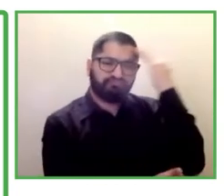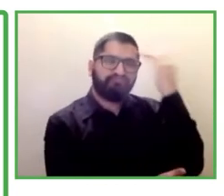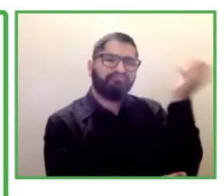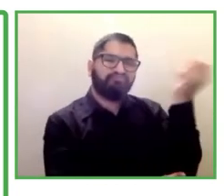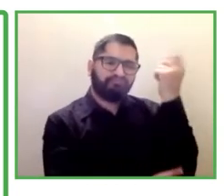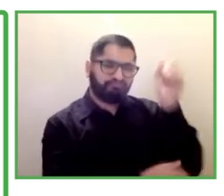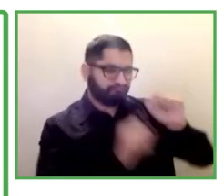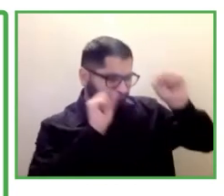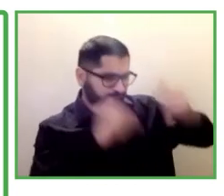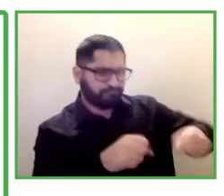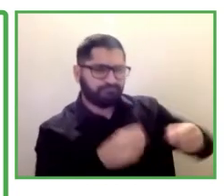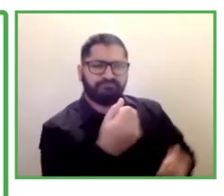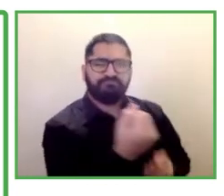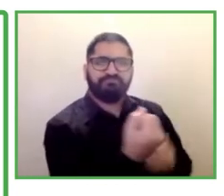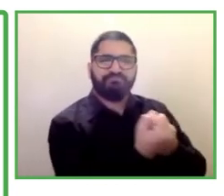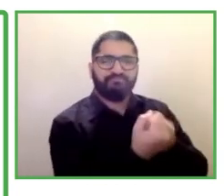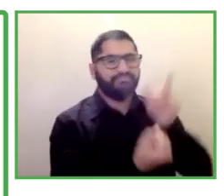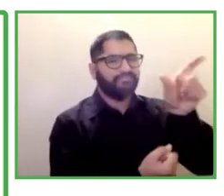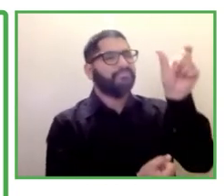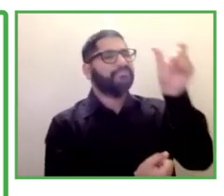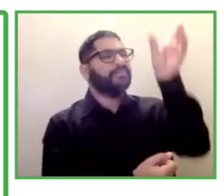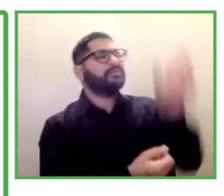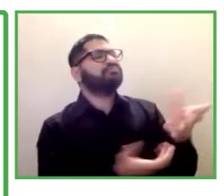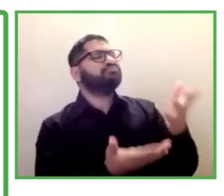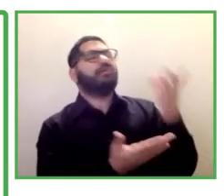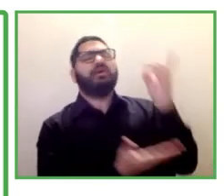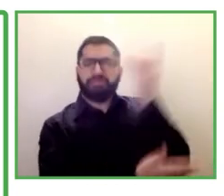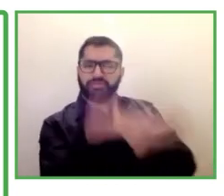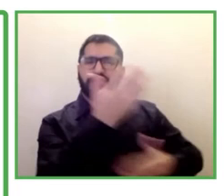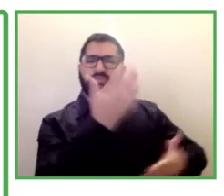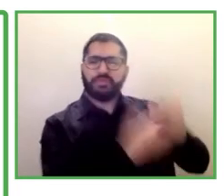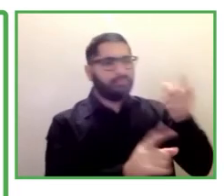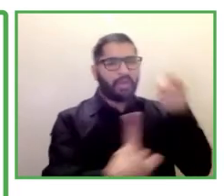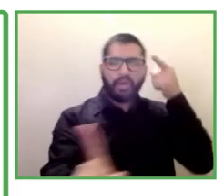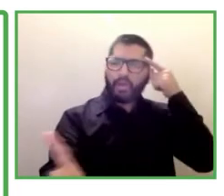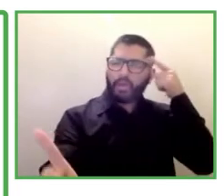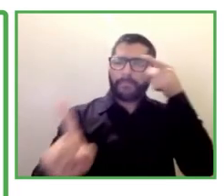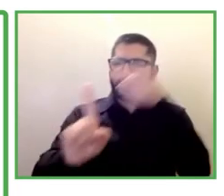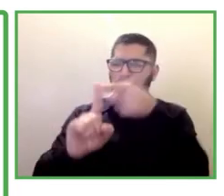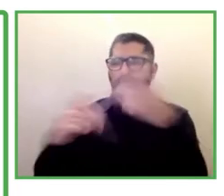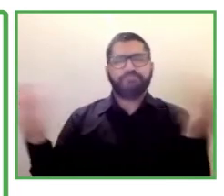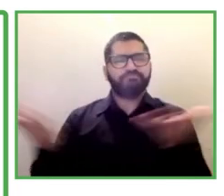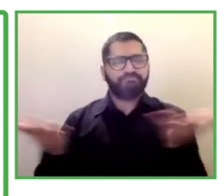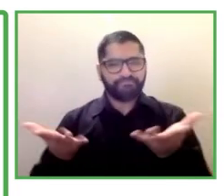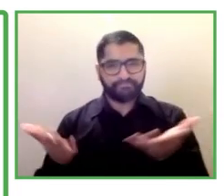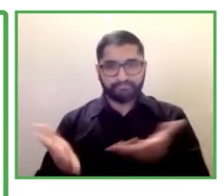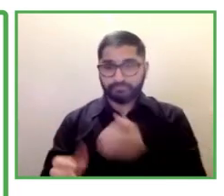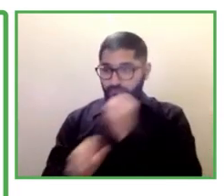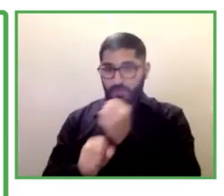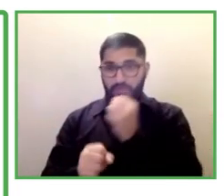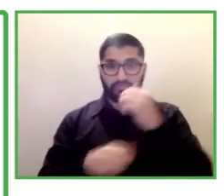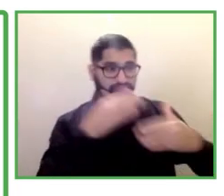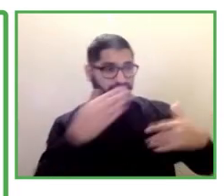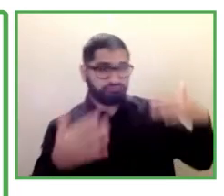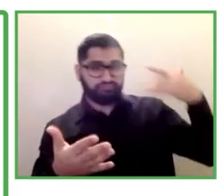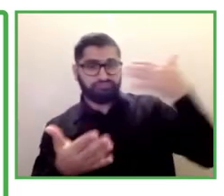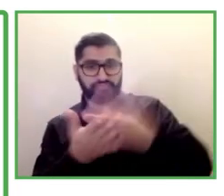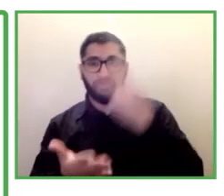El objetivo es que para el 2025 tengamos más de 300